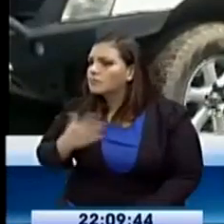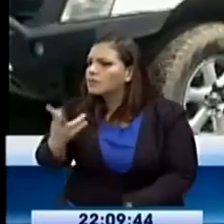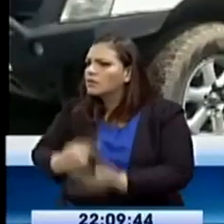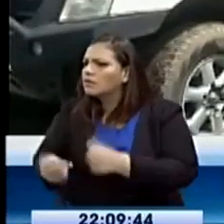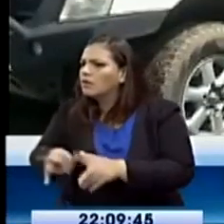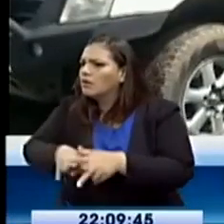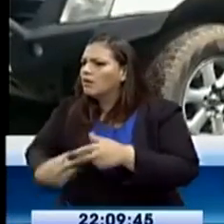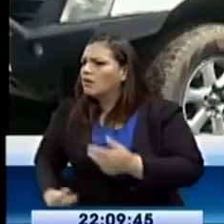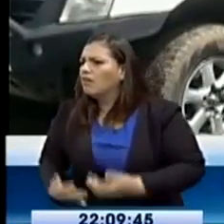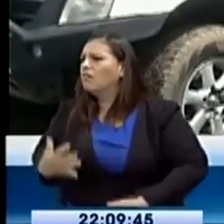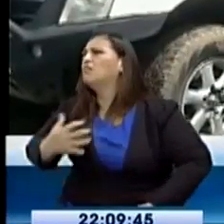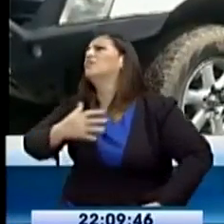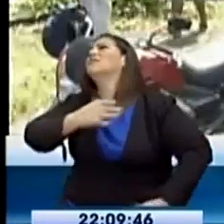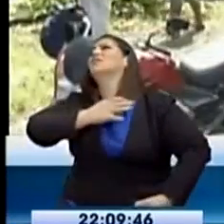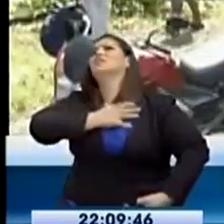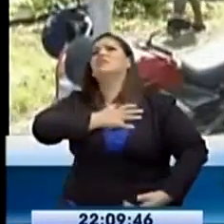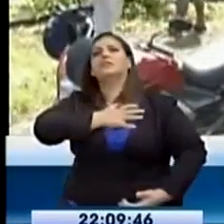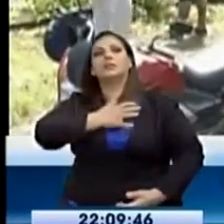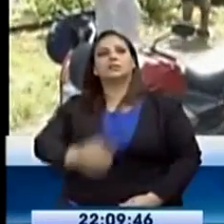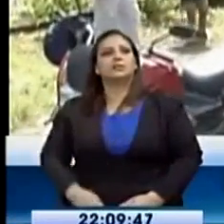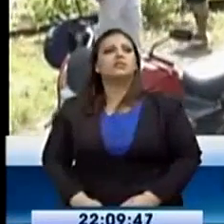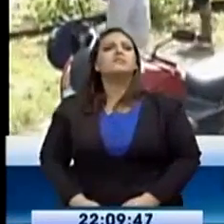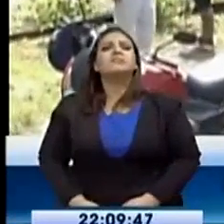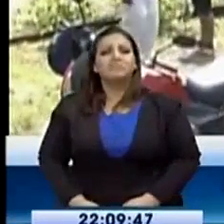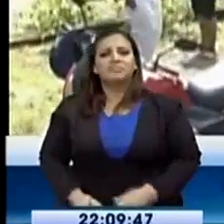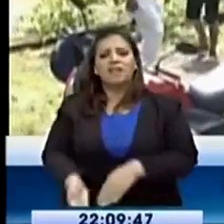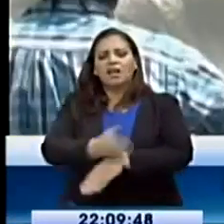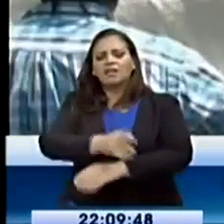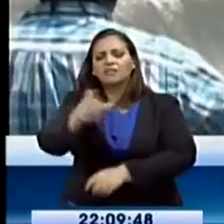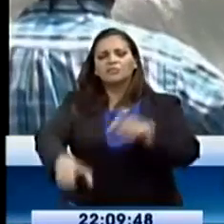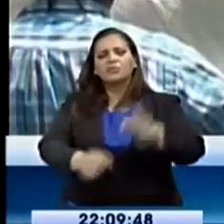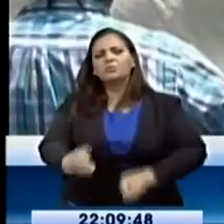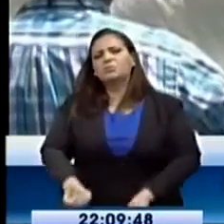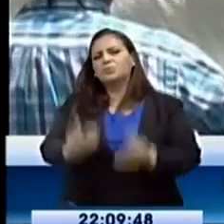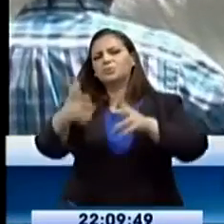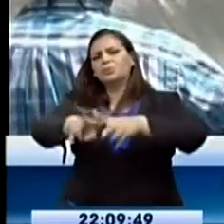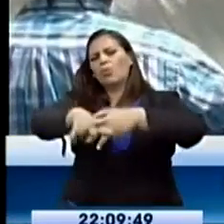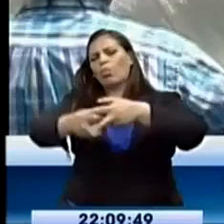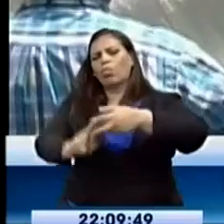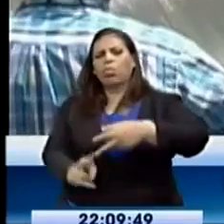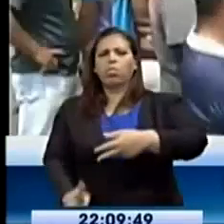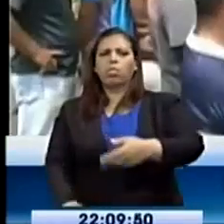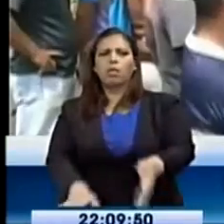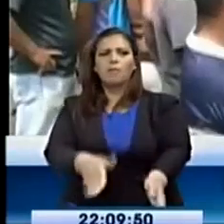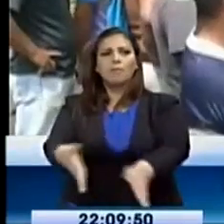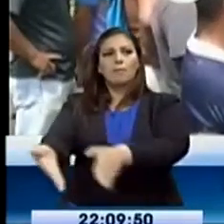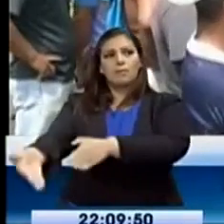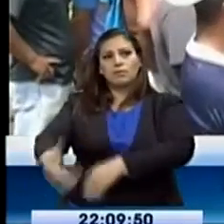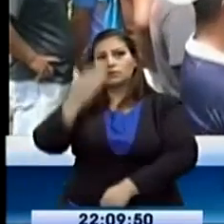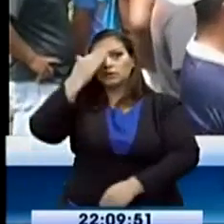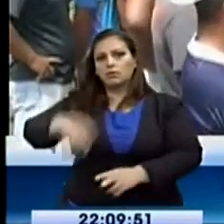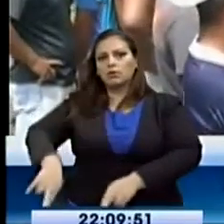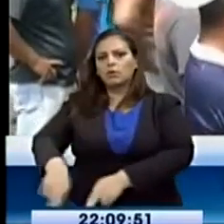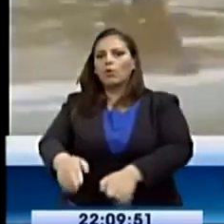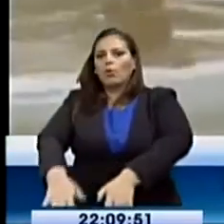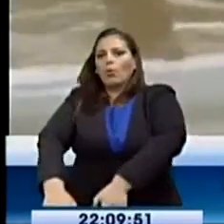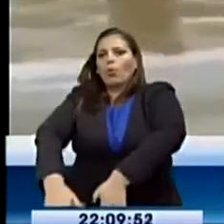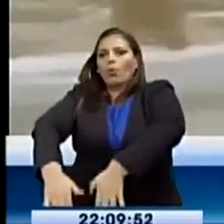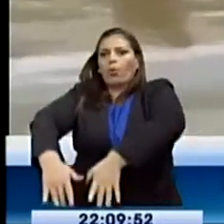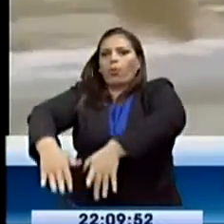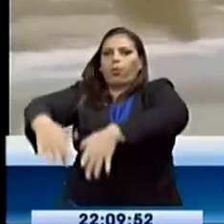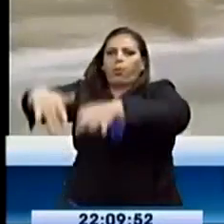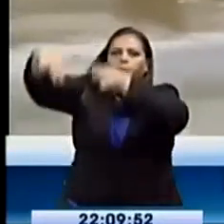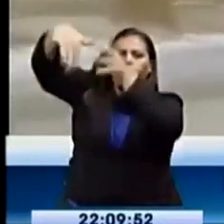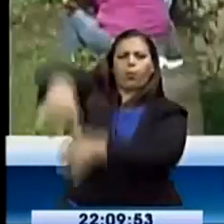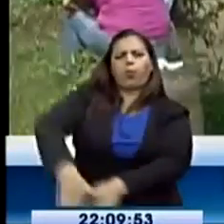que ya son varias las muertes reportadas en esta represa. Y ahora con el invierno y la crecida de los ríos se vuelve más peligroso, que esta